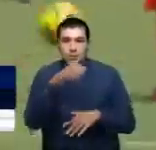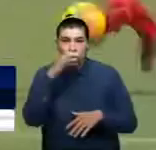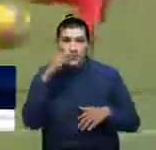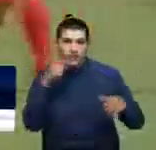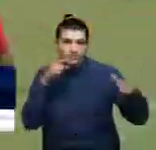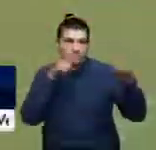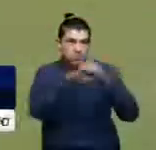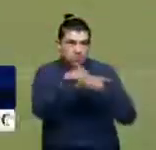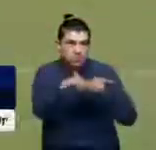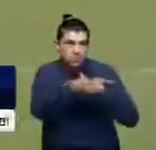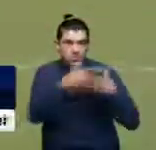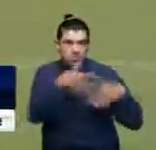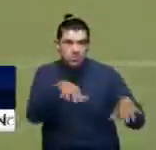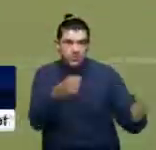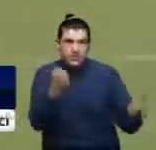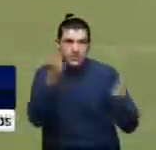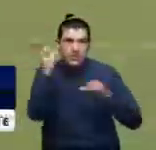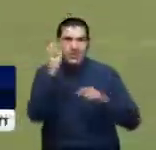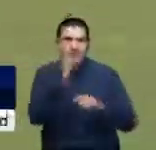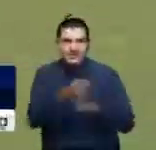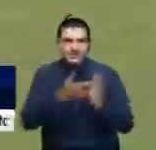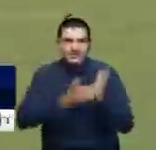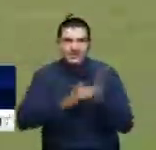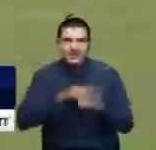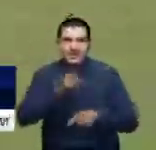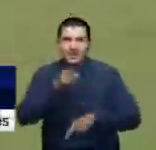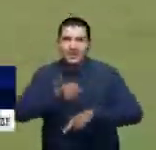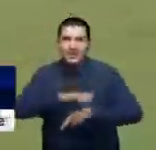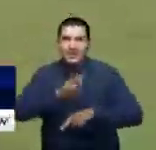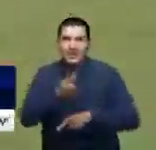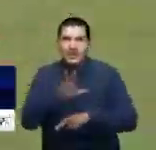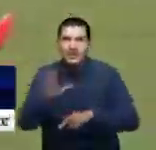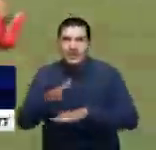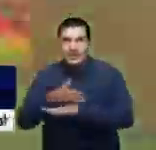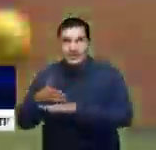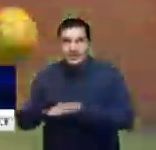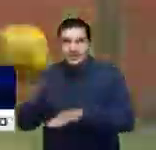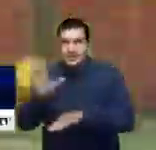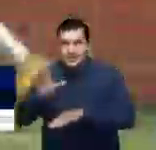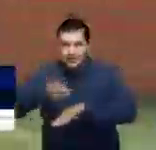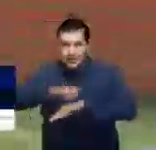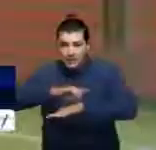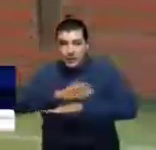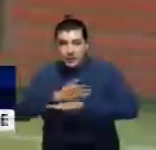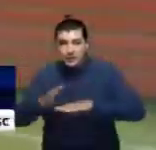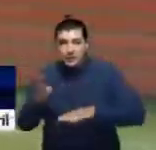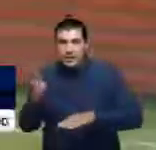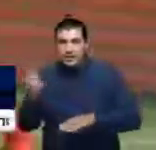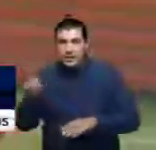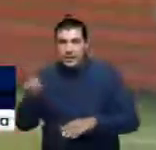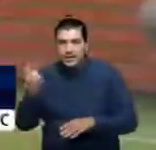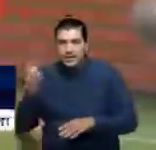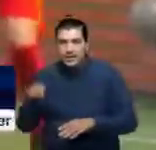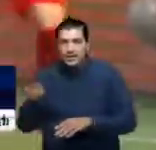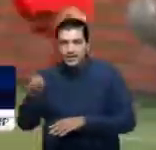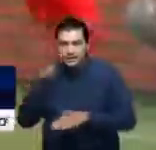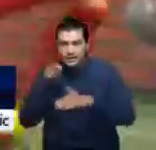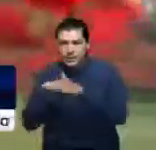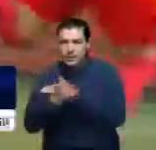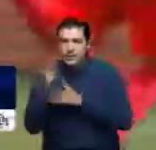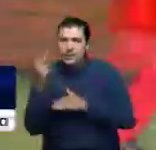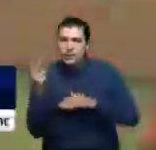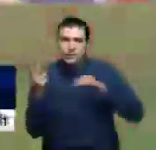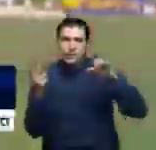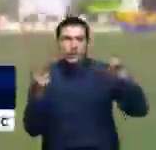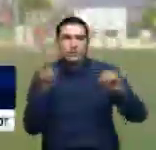y le dio la primera anotación a los florideños al minuto 25. Luego, 5 minutos después, Brandon Guzmán anotó el